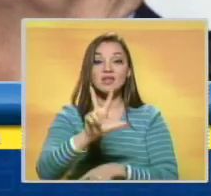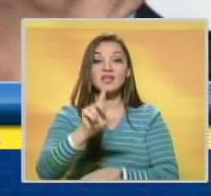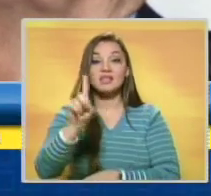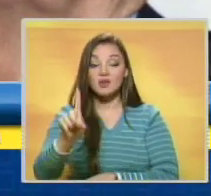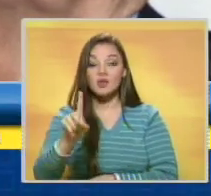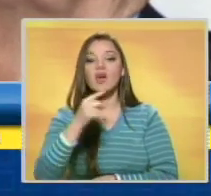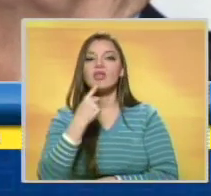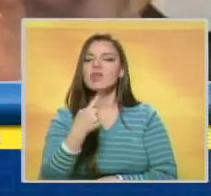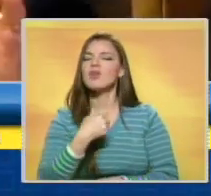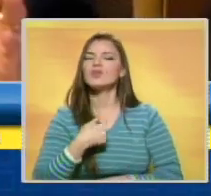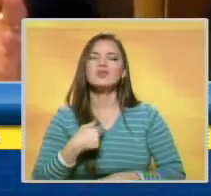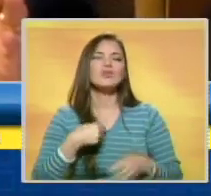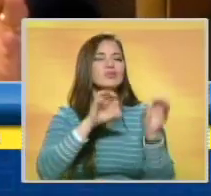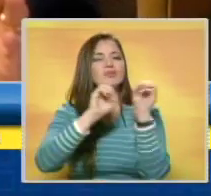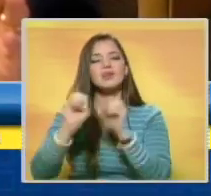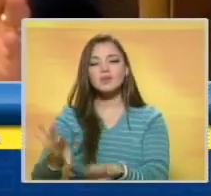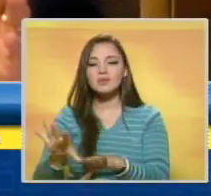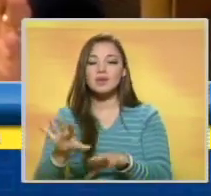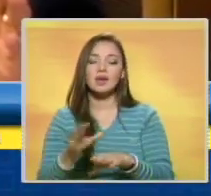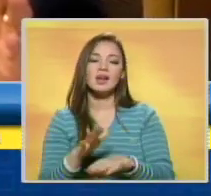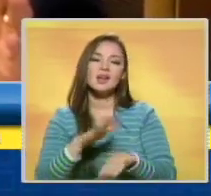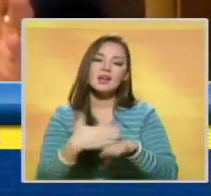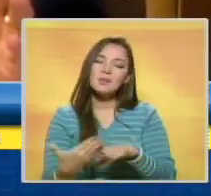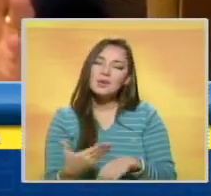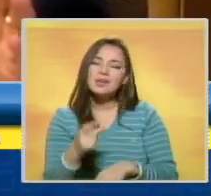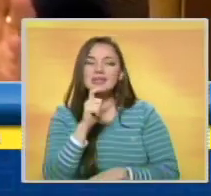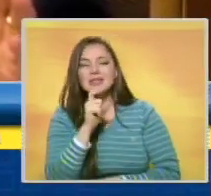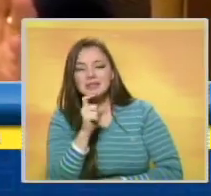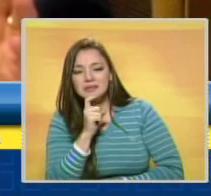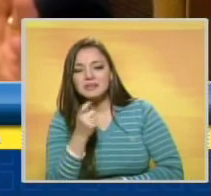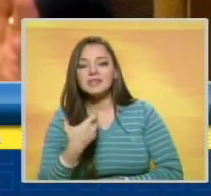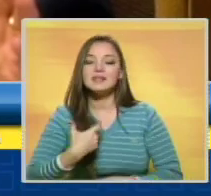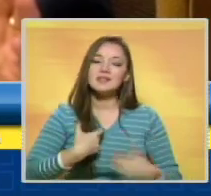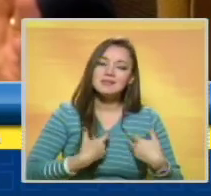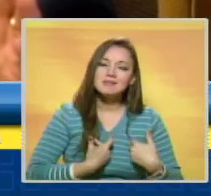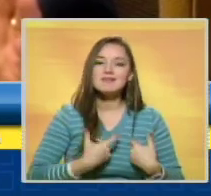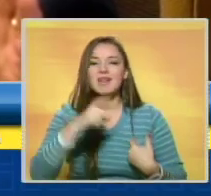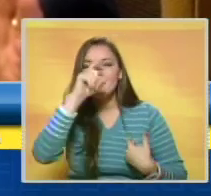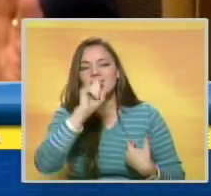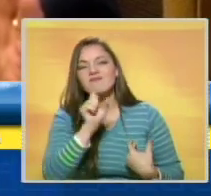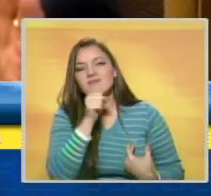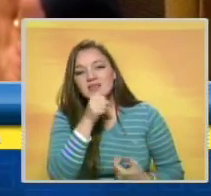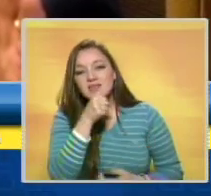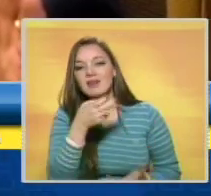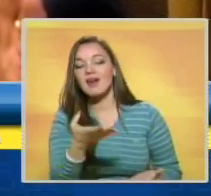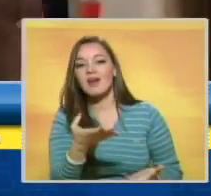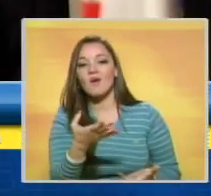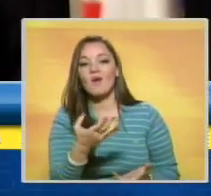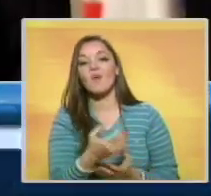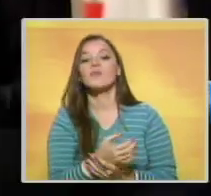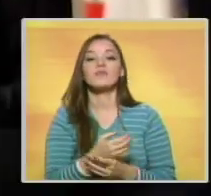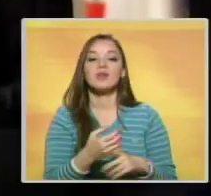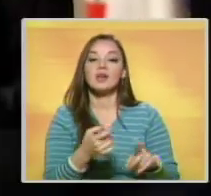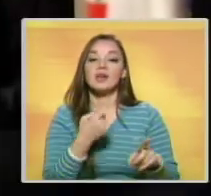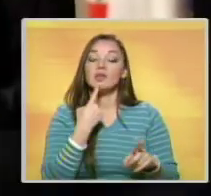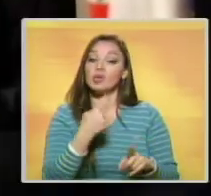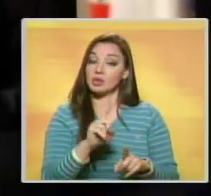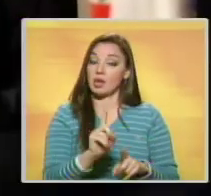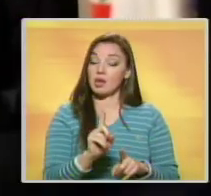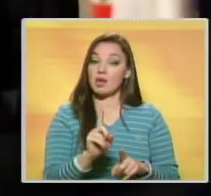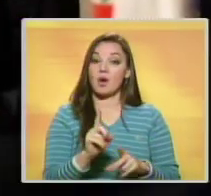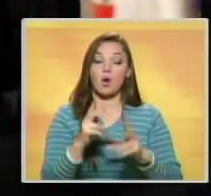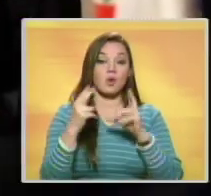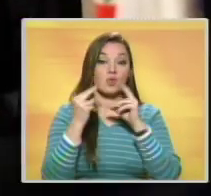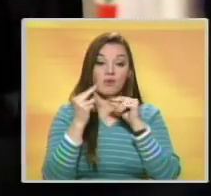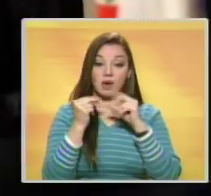renunciaría al cargo próximamente debido a las limitaciones y dificultades derivadas de su edad, pese a no haber fijado en ese